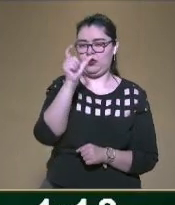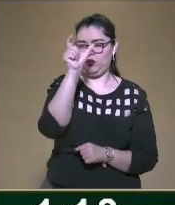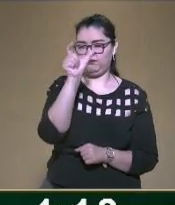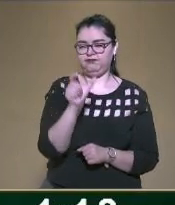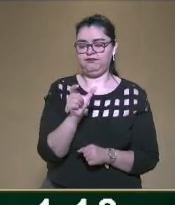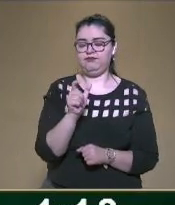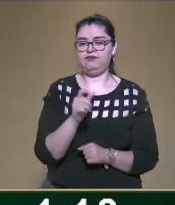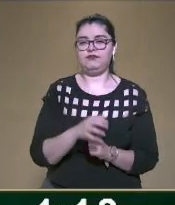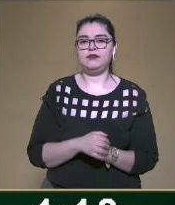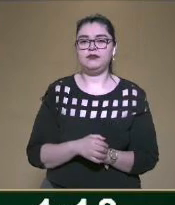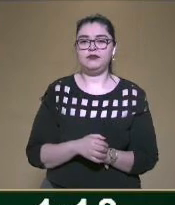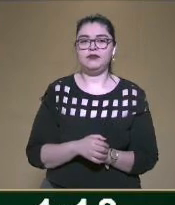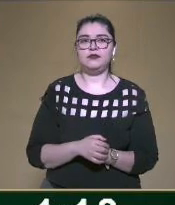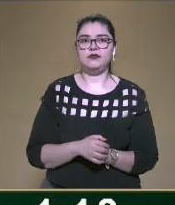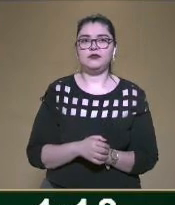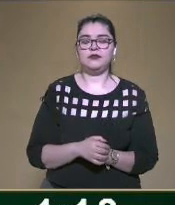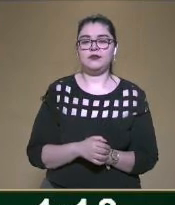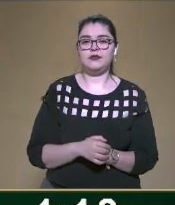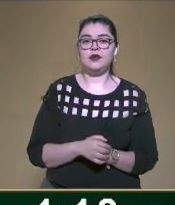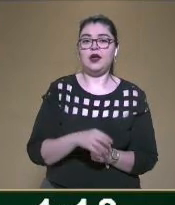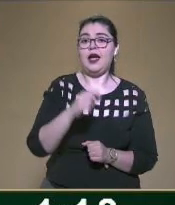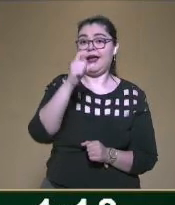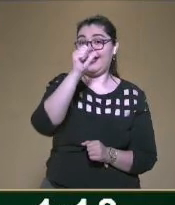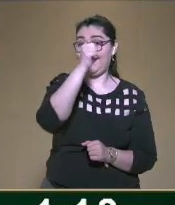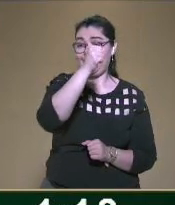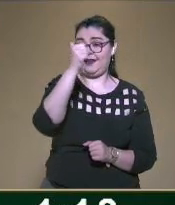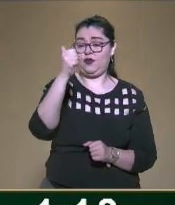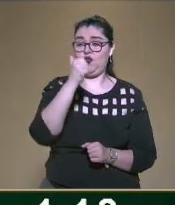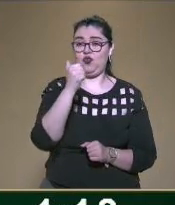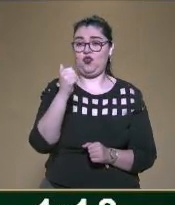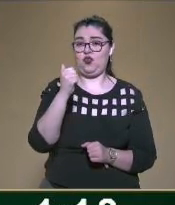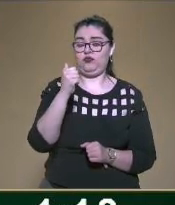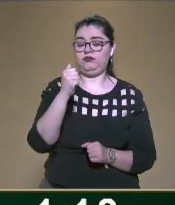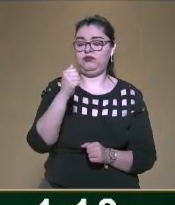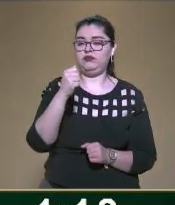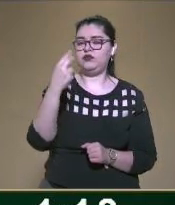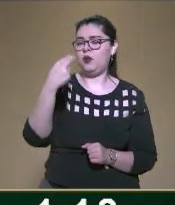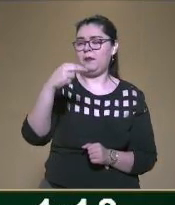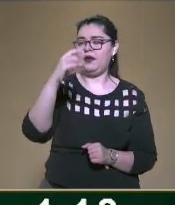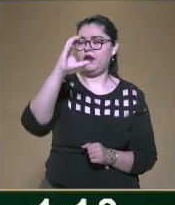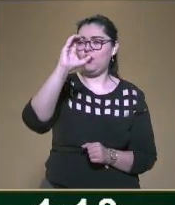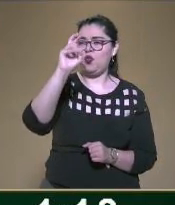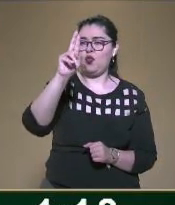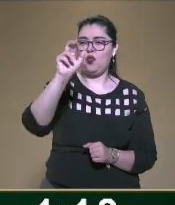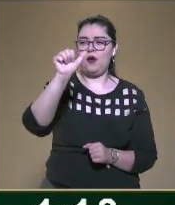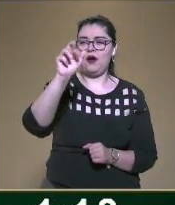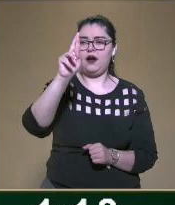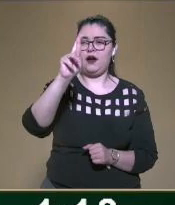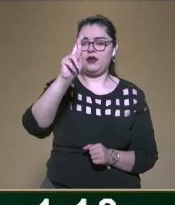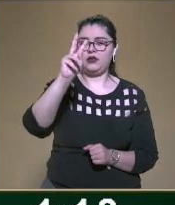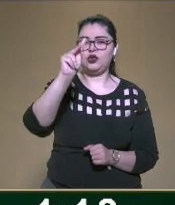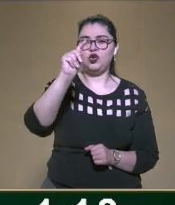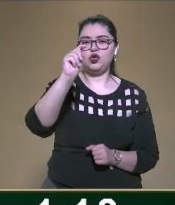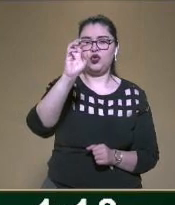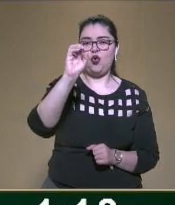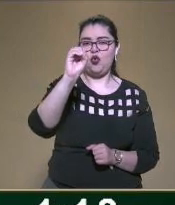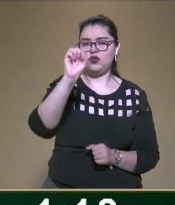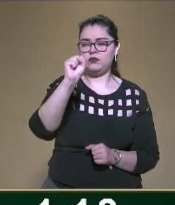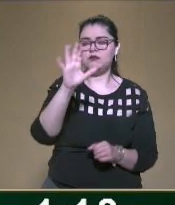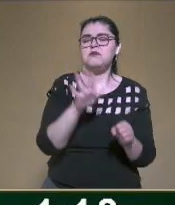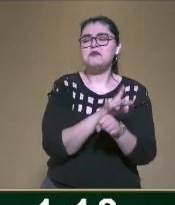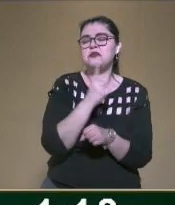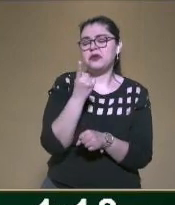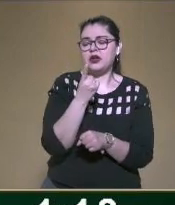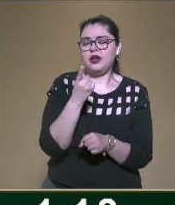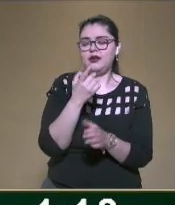o cuartos. Cuartos. Cuartos. Así es. Entonces, esta pizza está dividida en